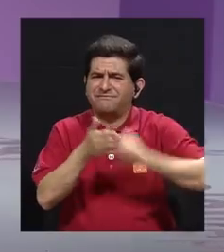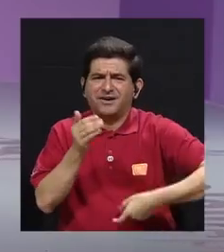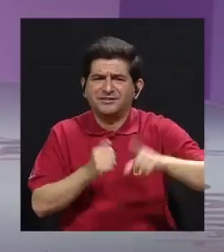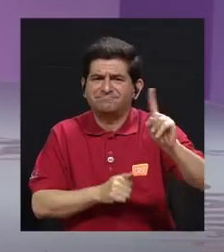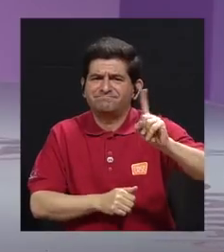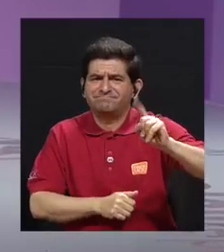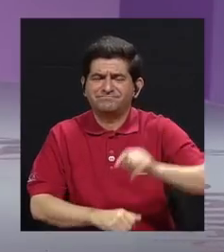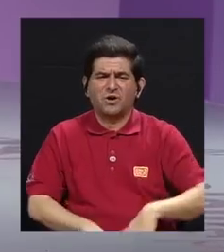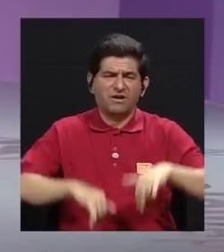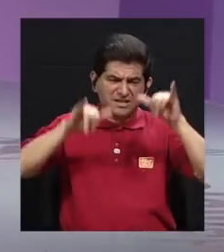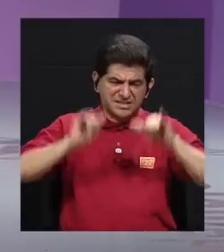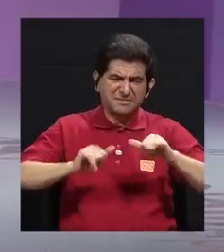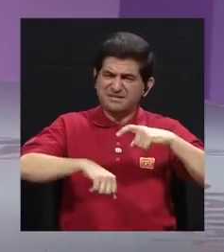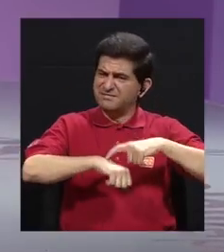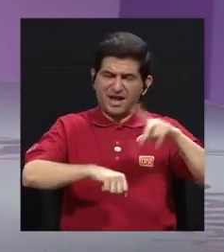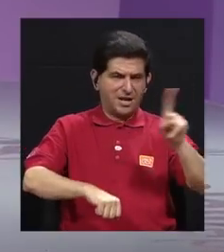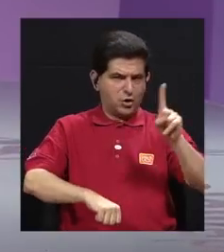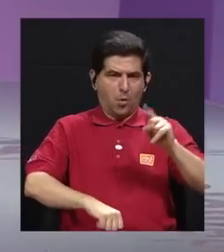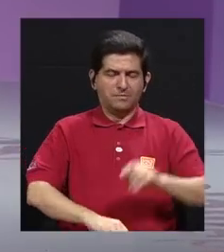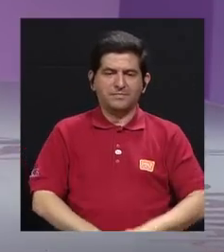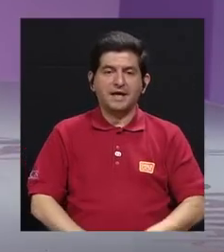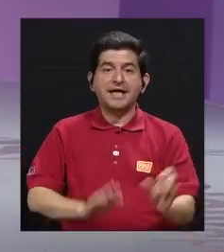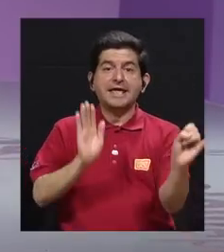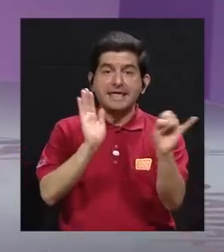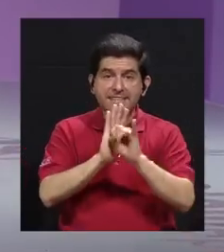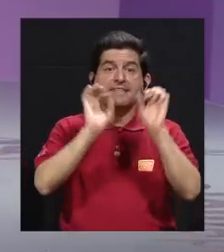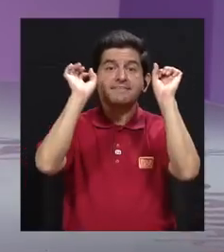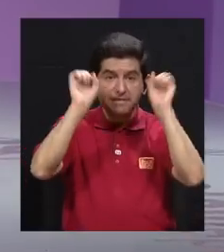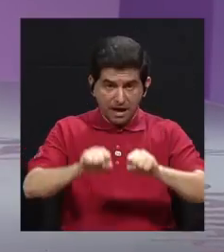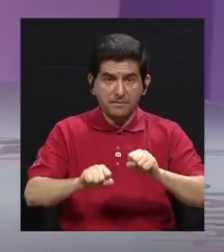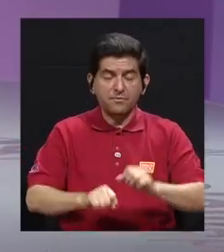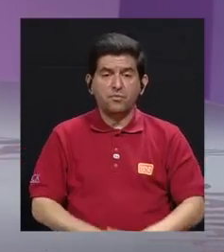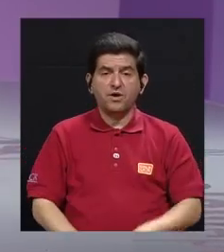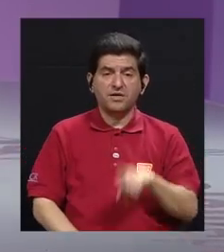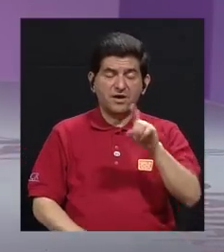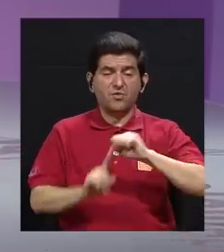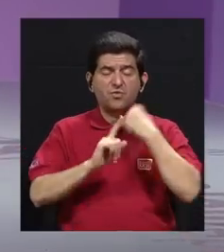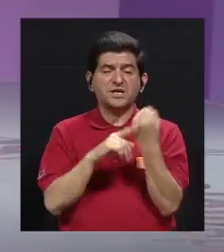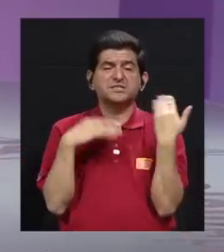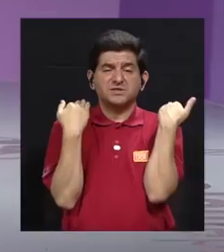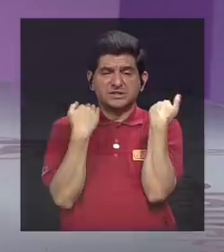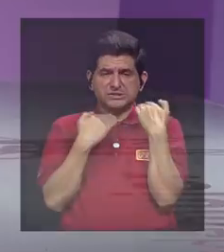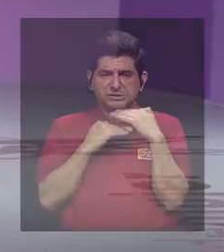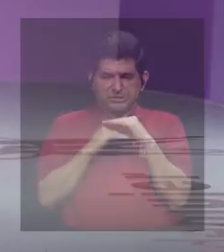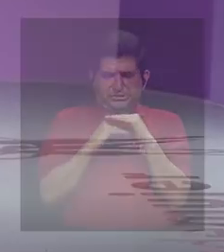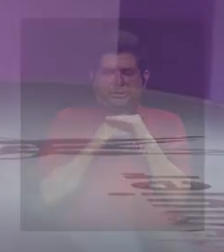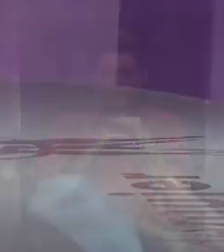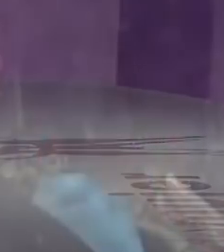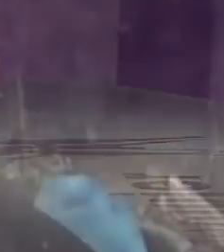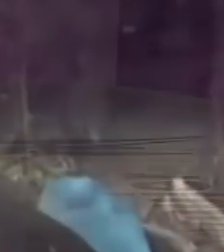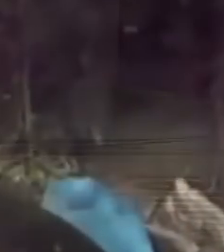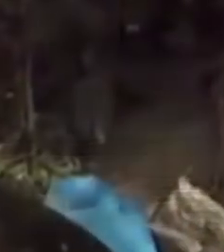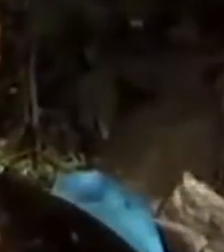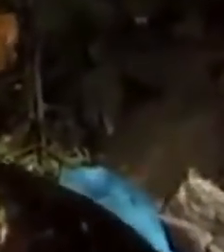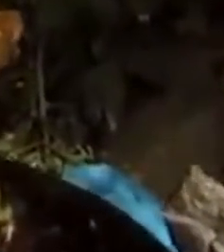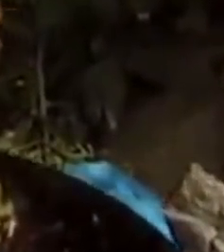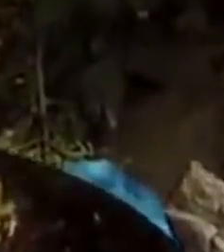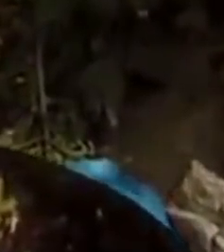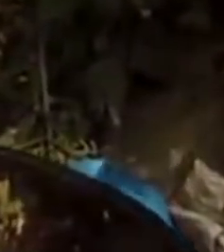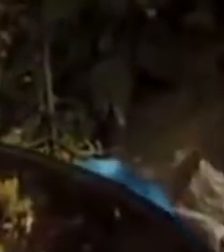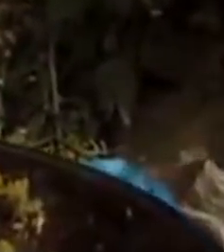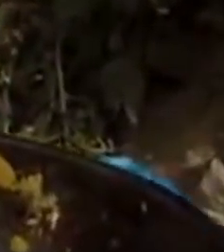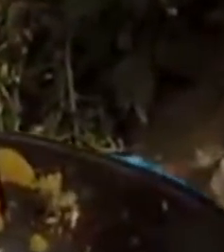rígida, digamos, y estática, ¿no? La identidad puede ser una camisa de fuerza. ¿Quieres